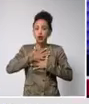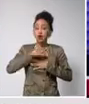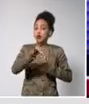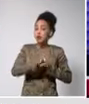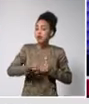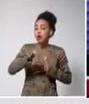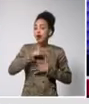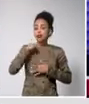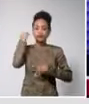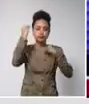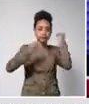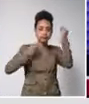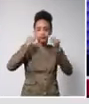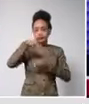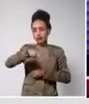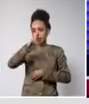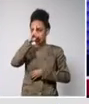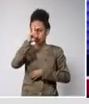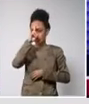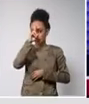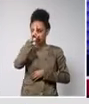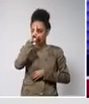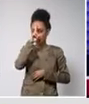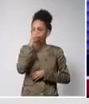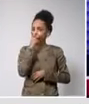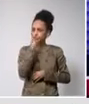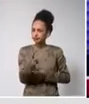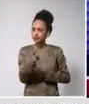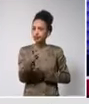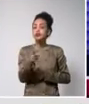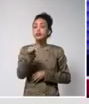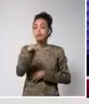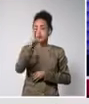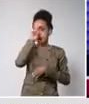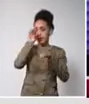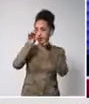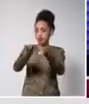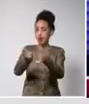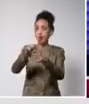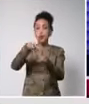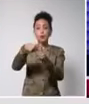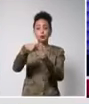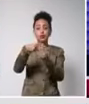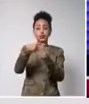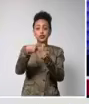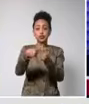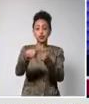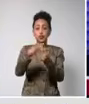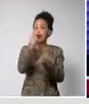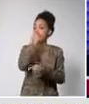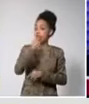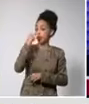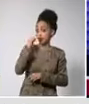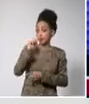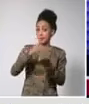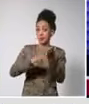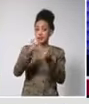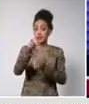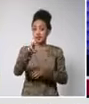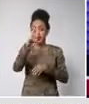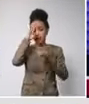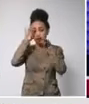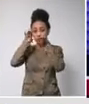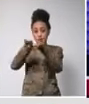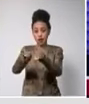evaluado en su área de salud, remitido, resultó positivo el PCR, ingresado